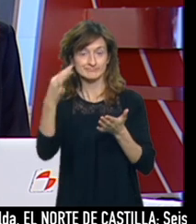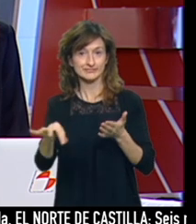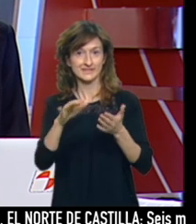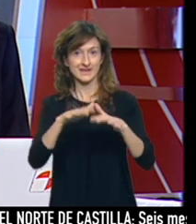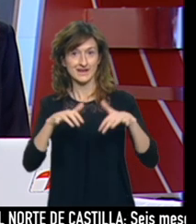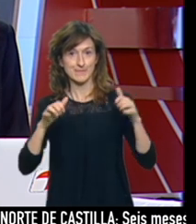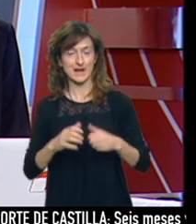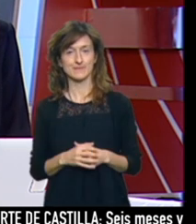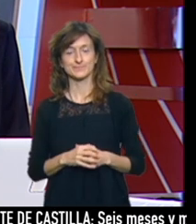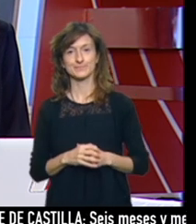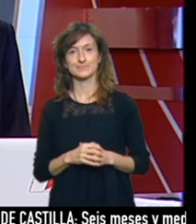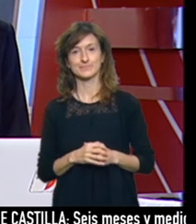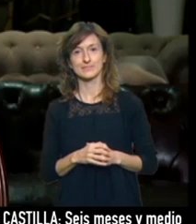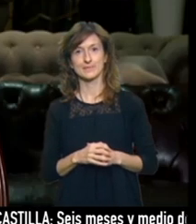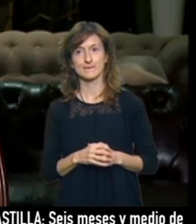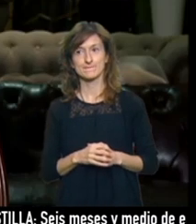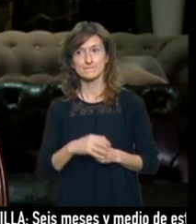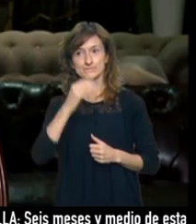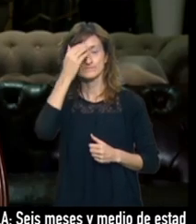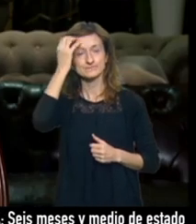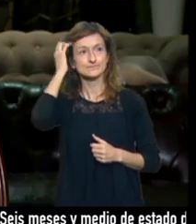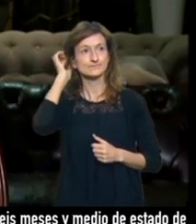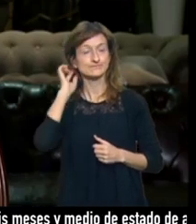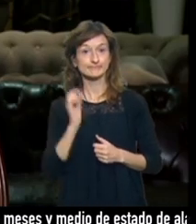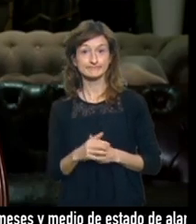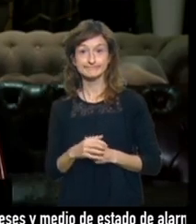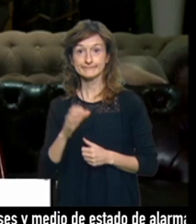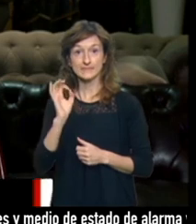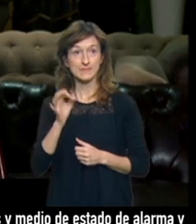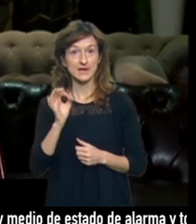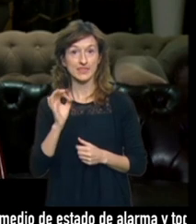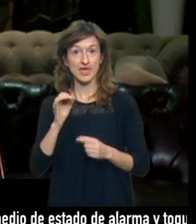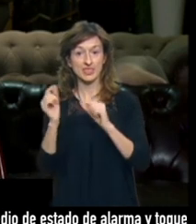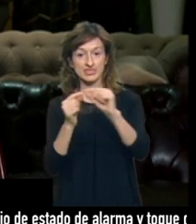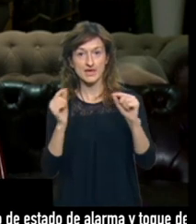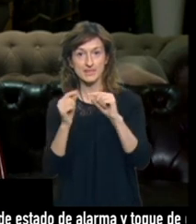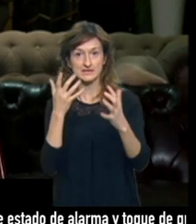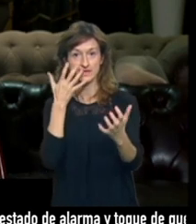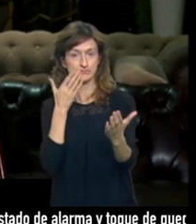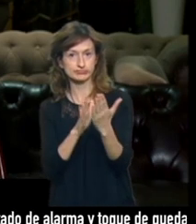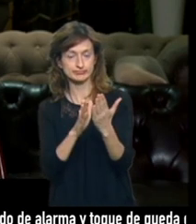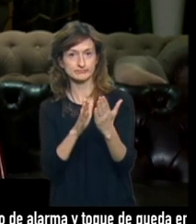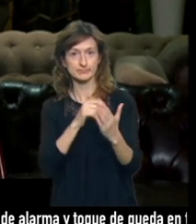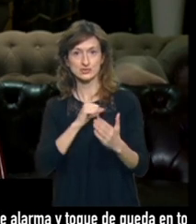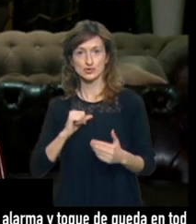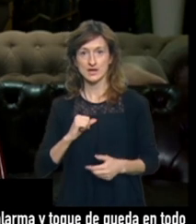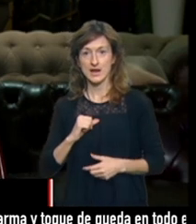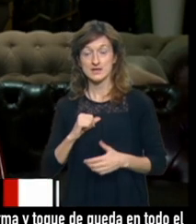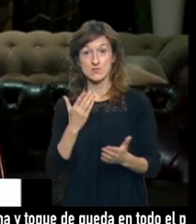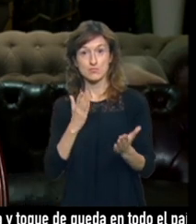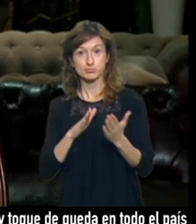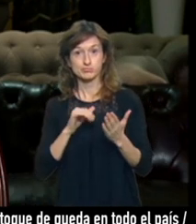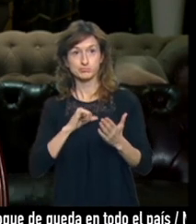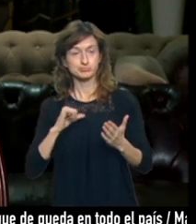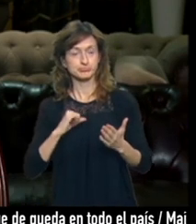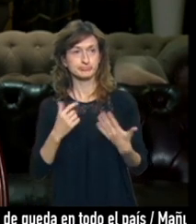Cámara Baja. Después del debate es verdad que había una confrontación muy fuerte y en términos muy personales, y las confrontaciones en